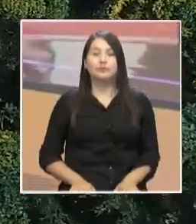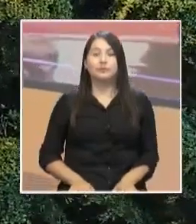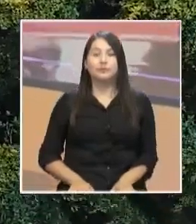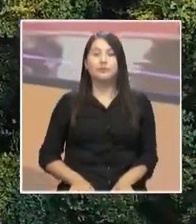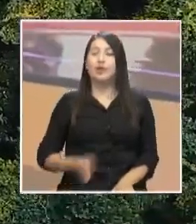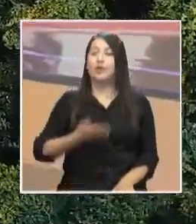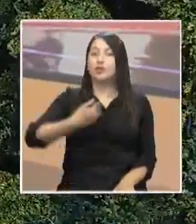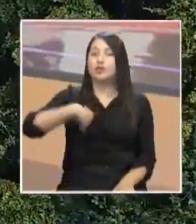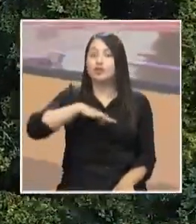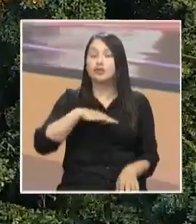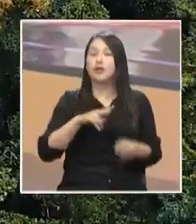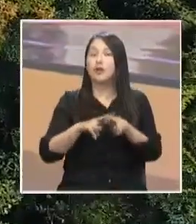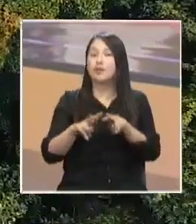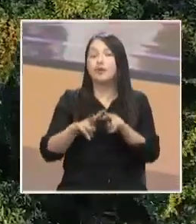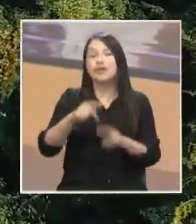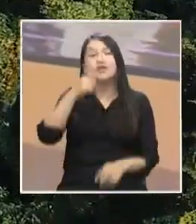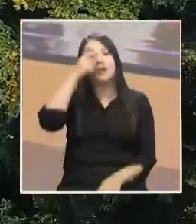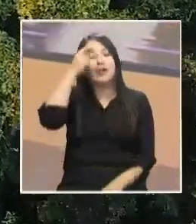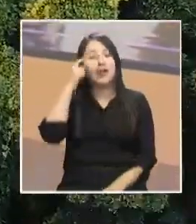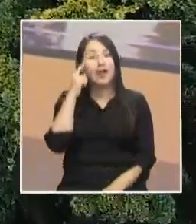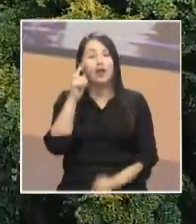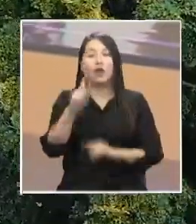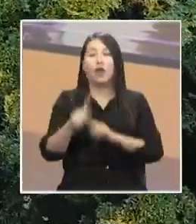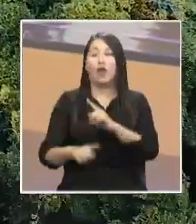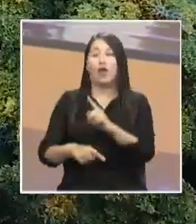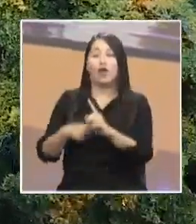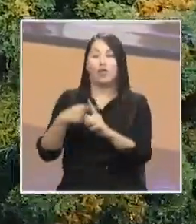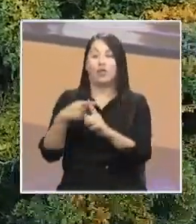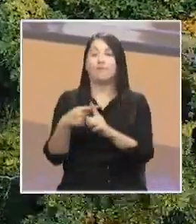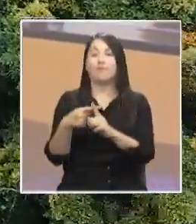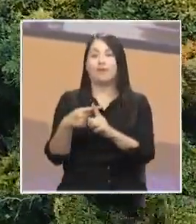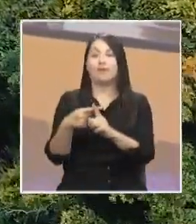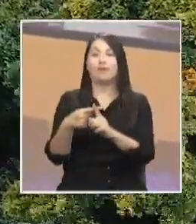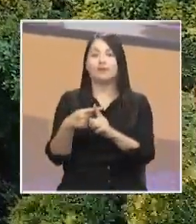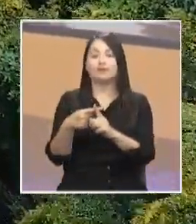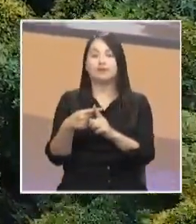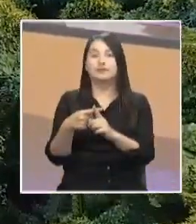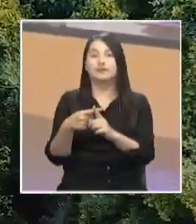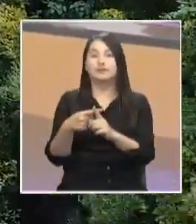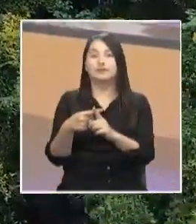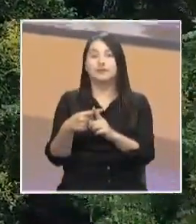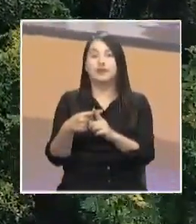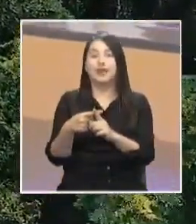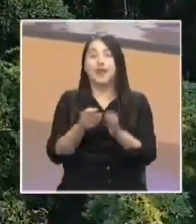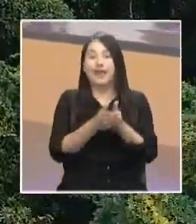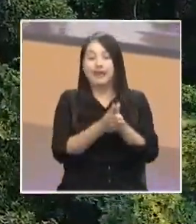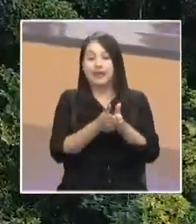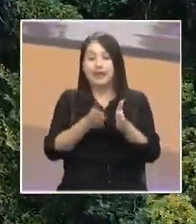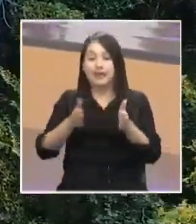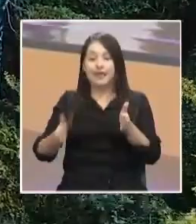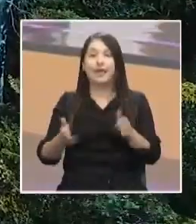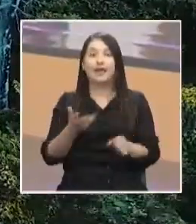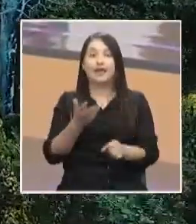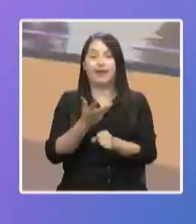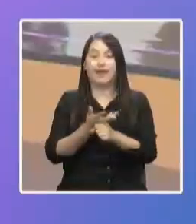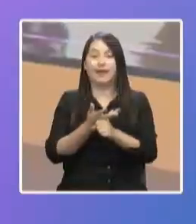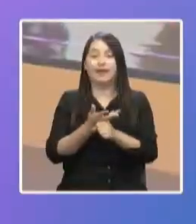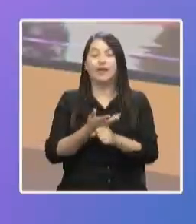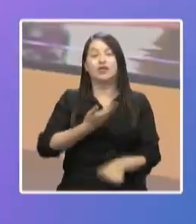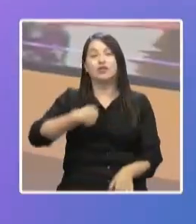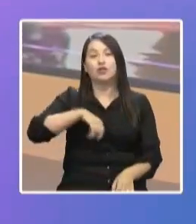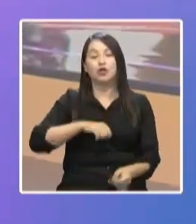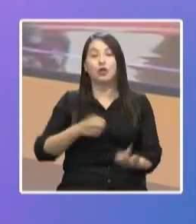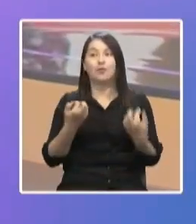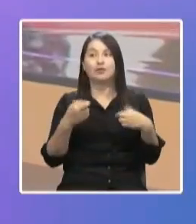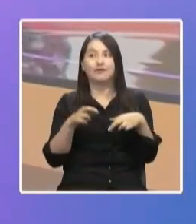los recursos humanos y el rescatar saberes ancestrales, o sea, pensar en el